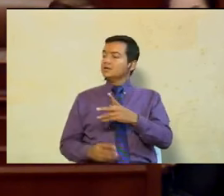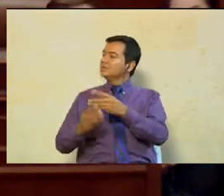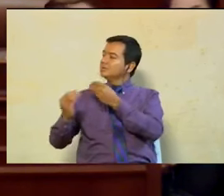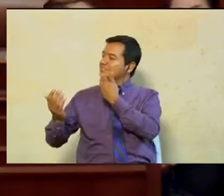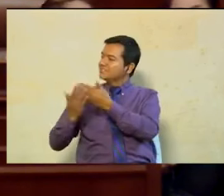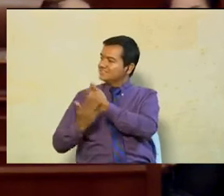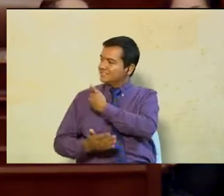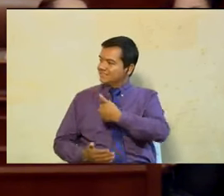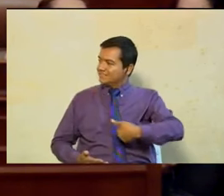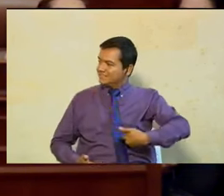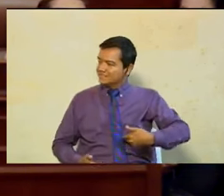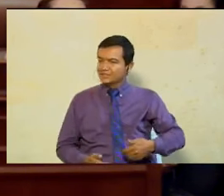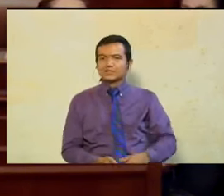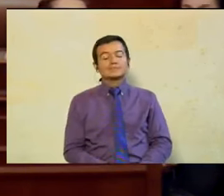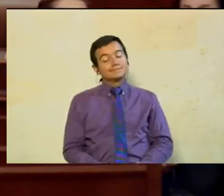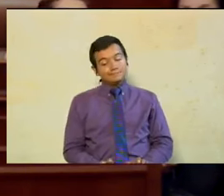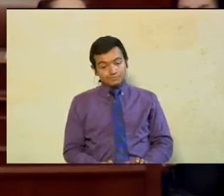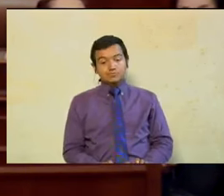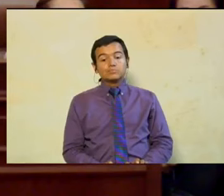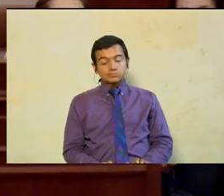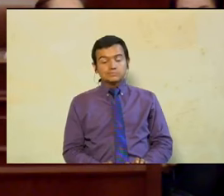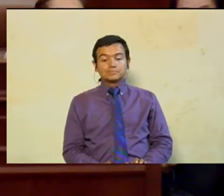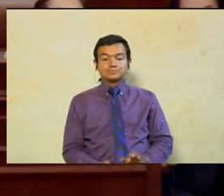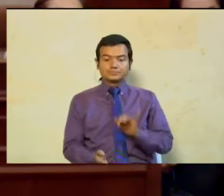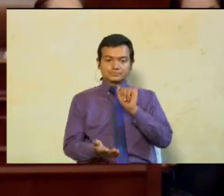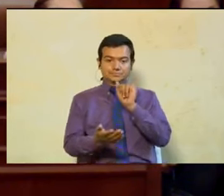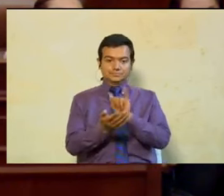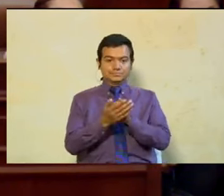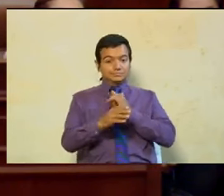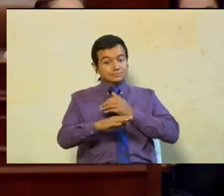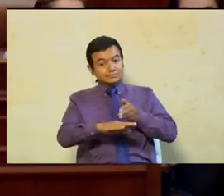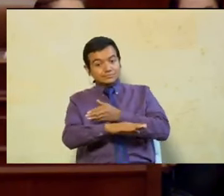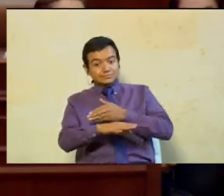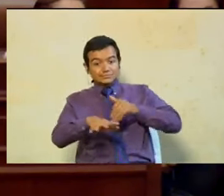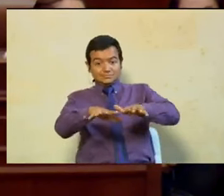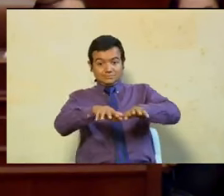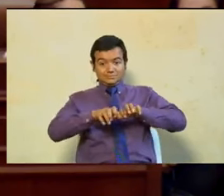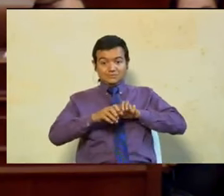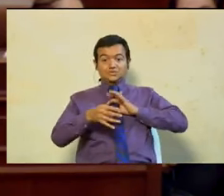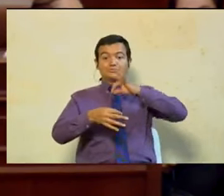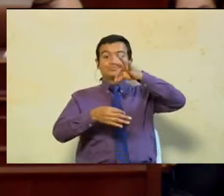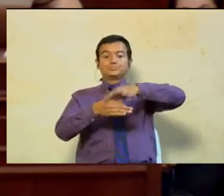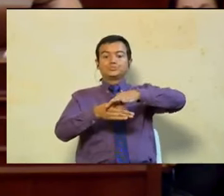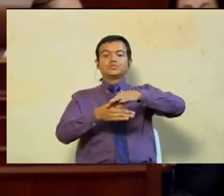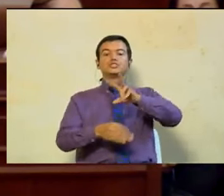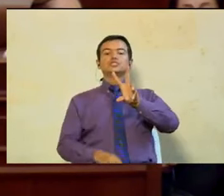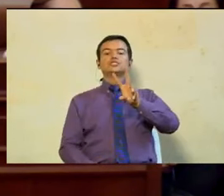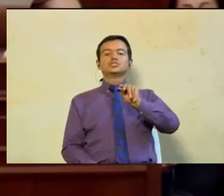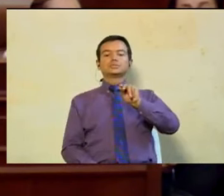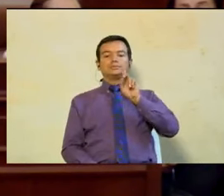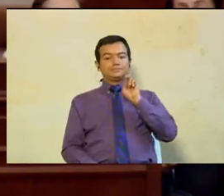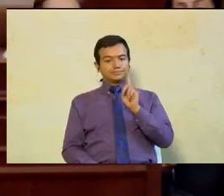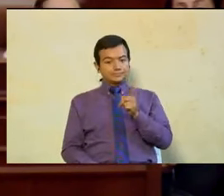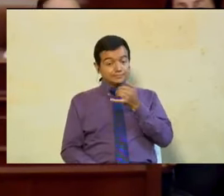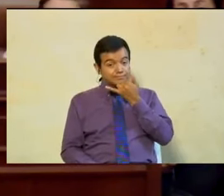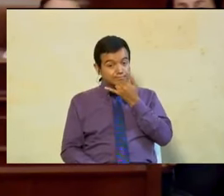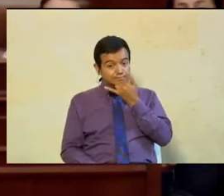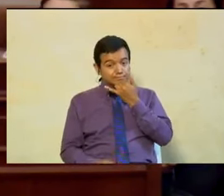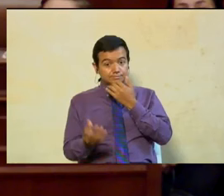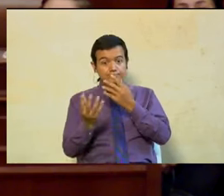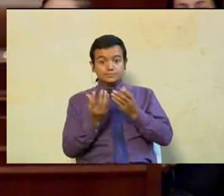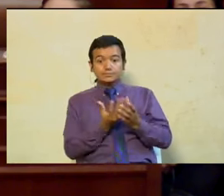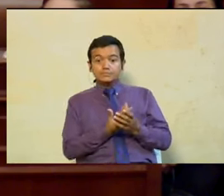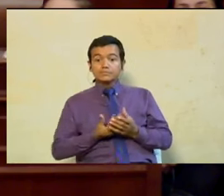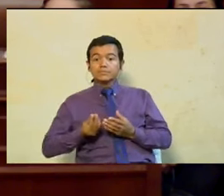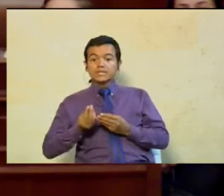debo decir que hoy en plenaria voté no al proyecto porque en la comisión voté